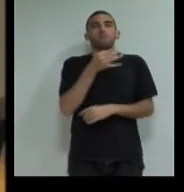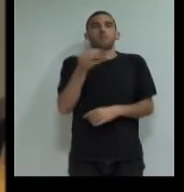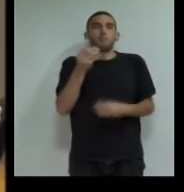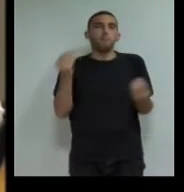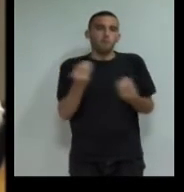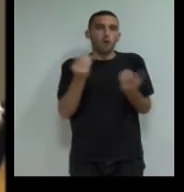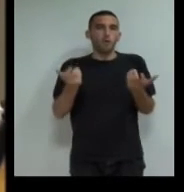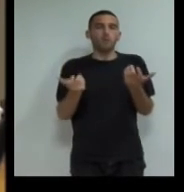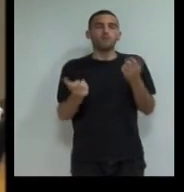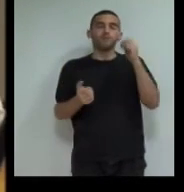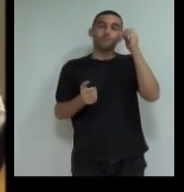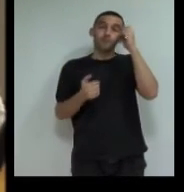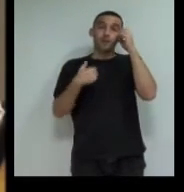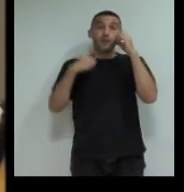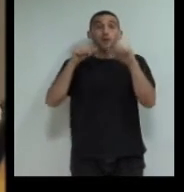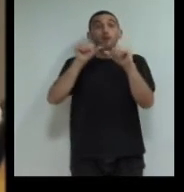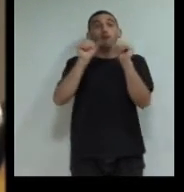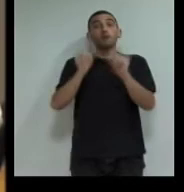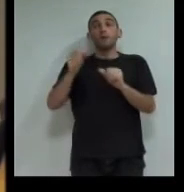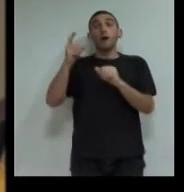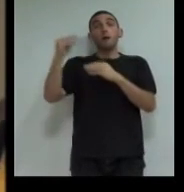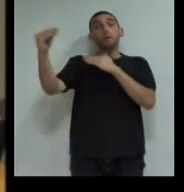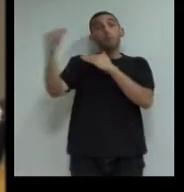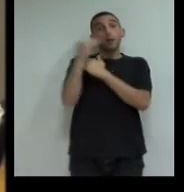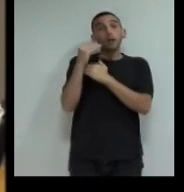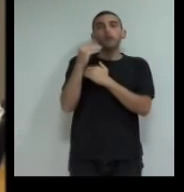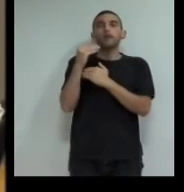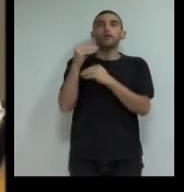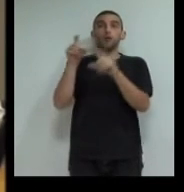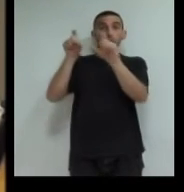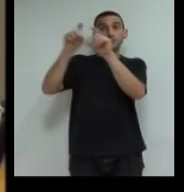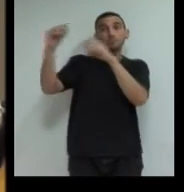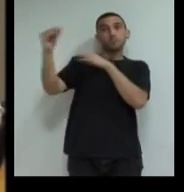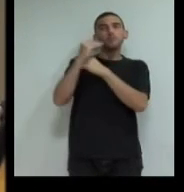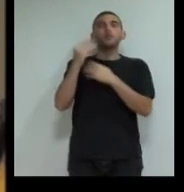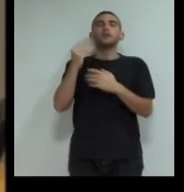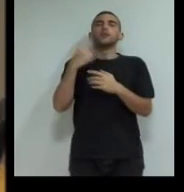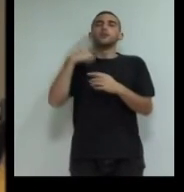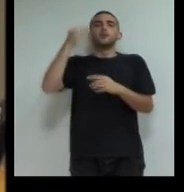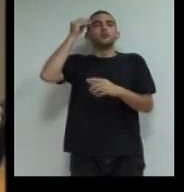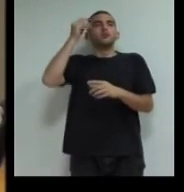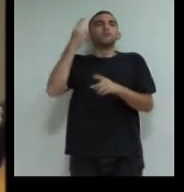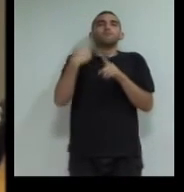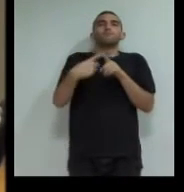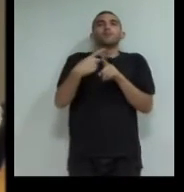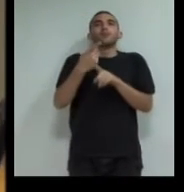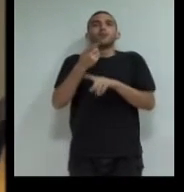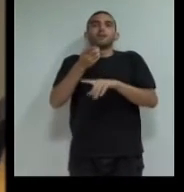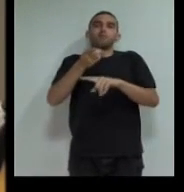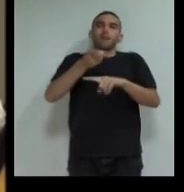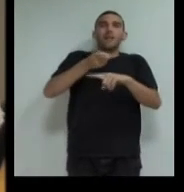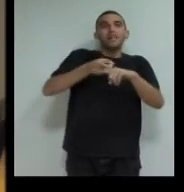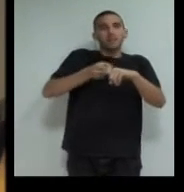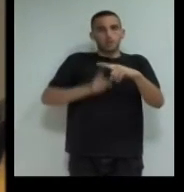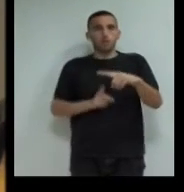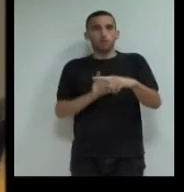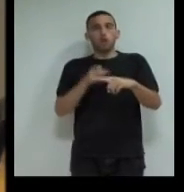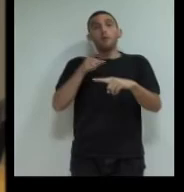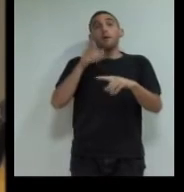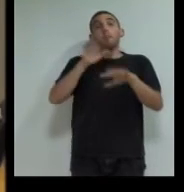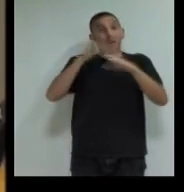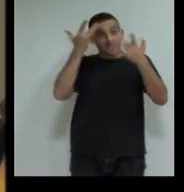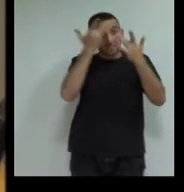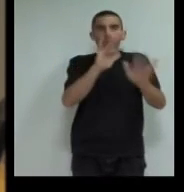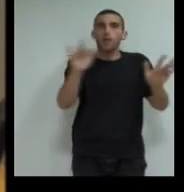mismo el modelo del patrocinio yo creo que es algo intermedio, pero yo creo que y para sensibilizar está muy bien y de hecho